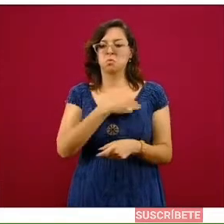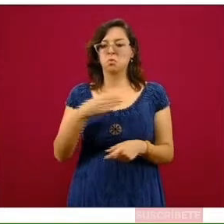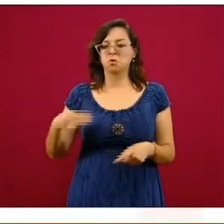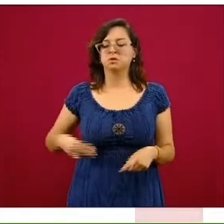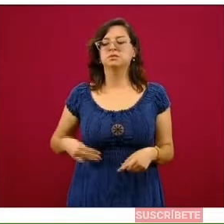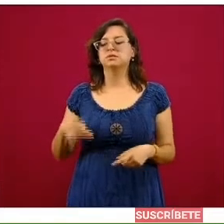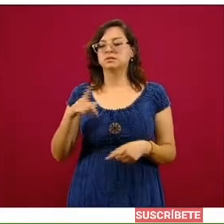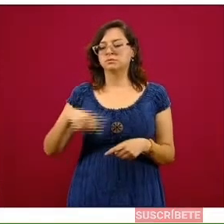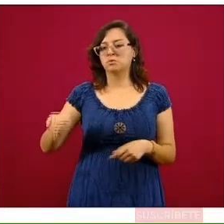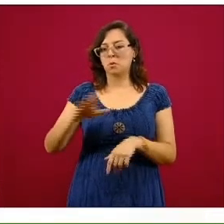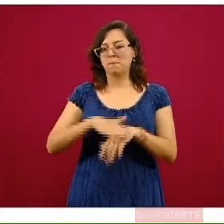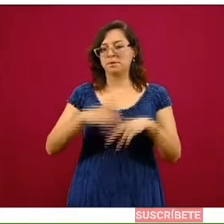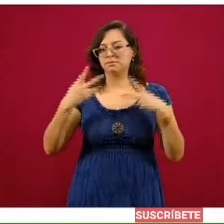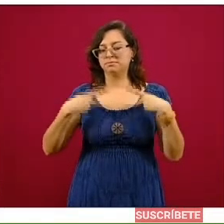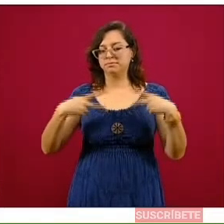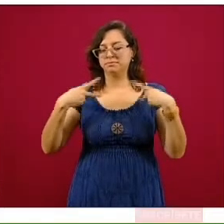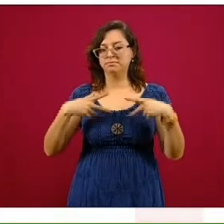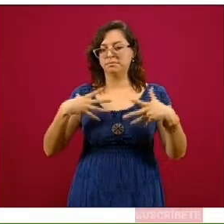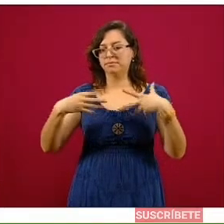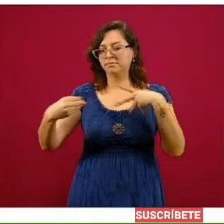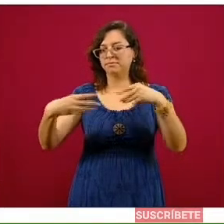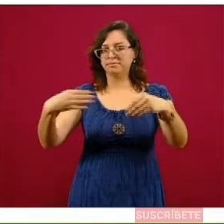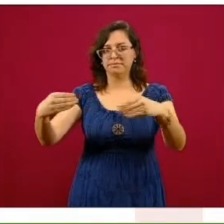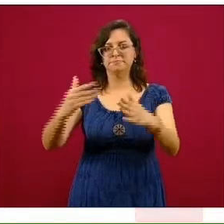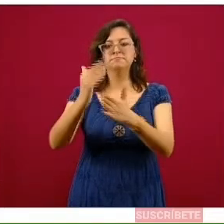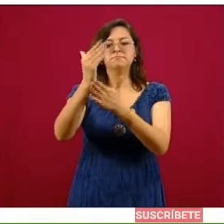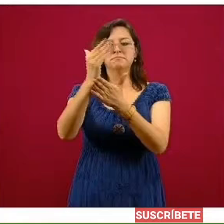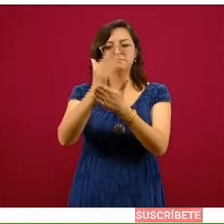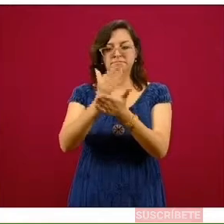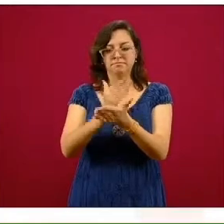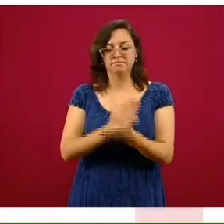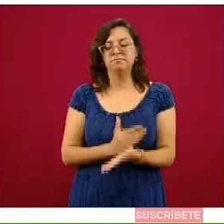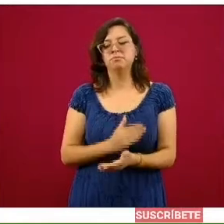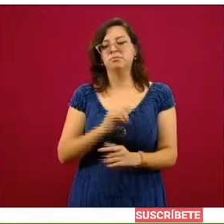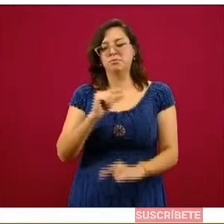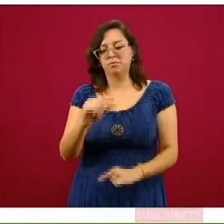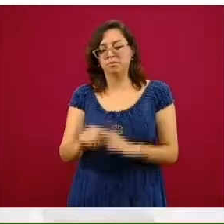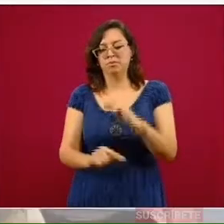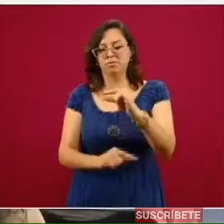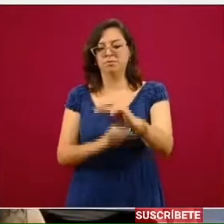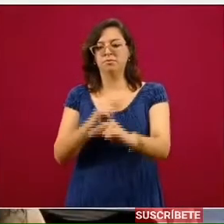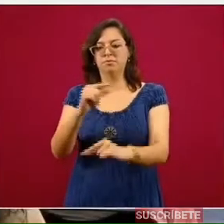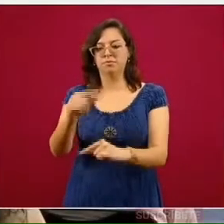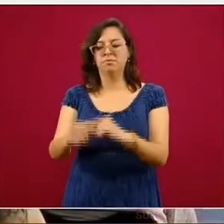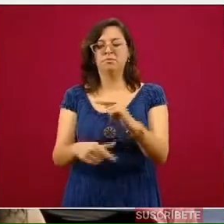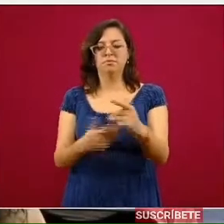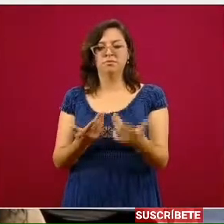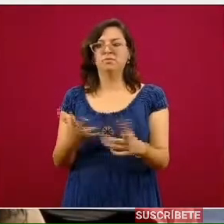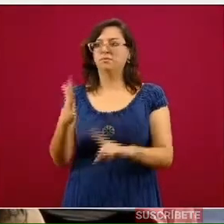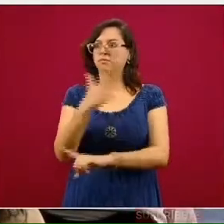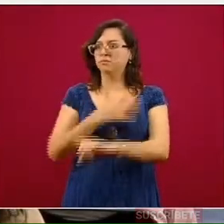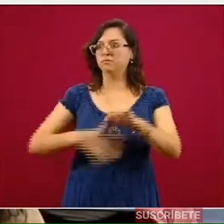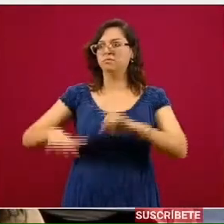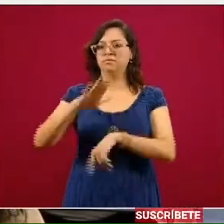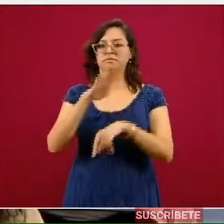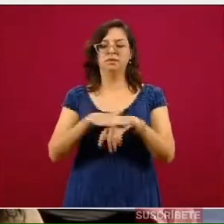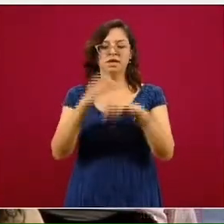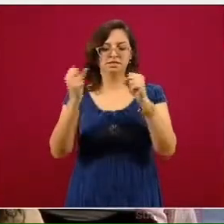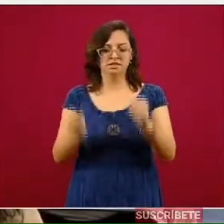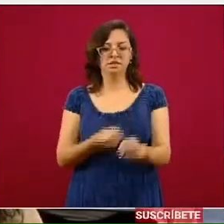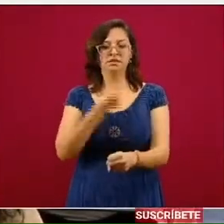más poblados, la transmisión, lo que le permitirá, lógicamente, poder llegar a niveles de seguridad y